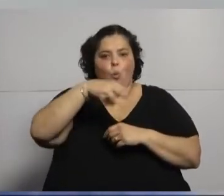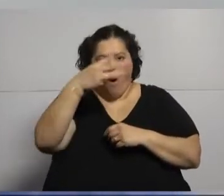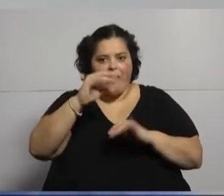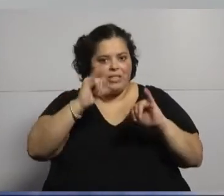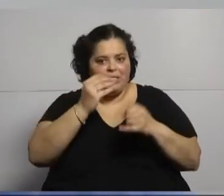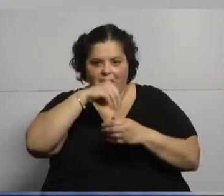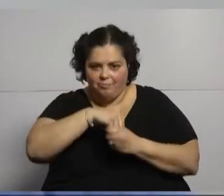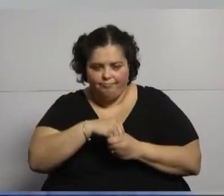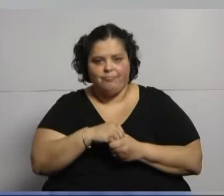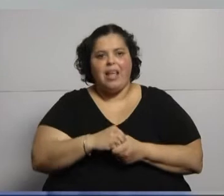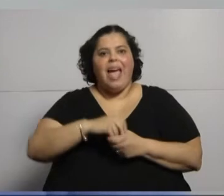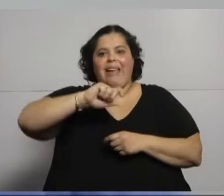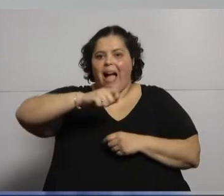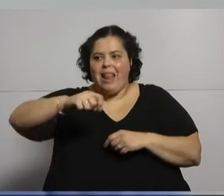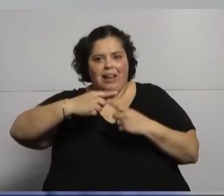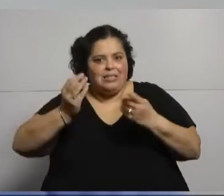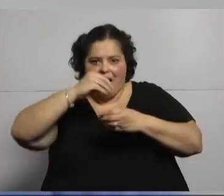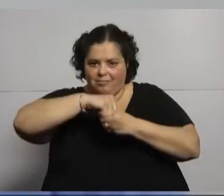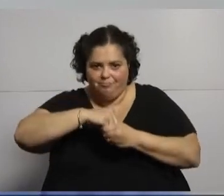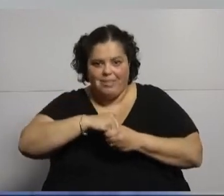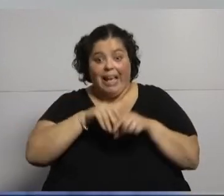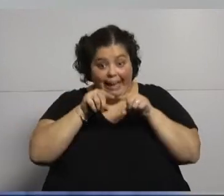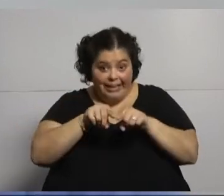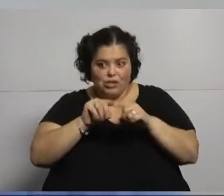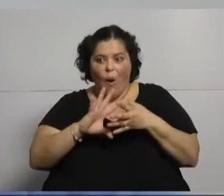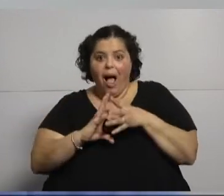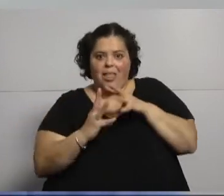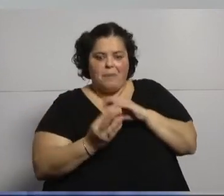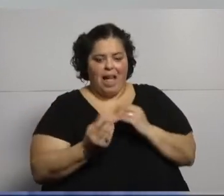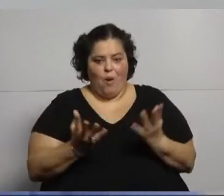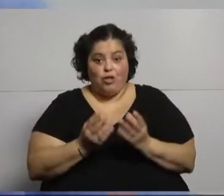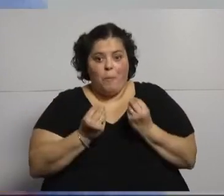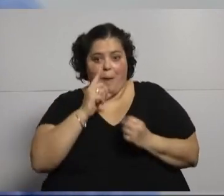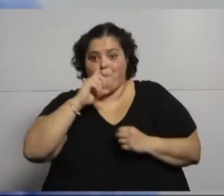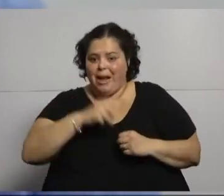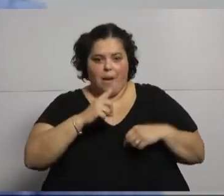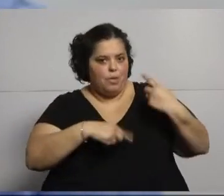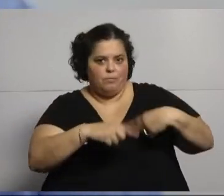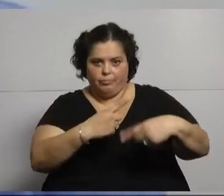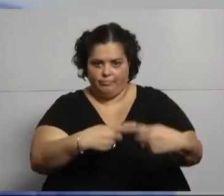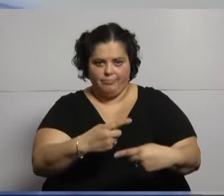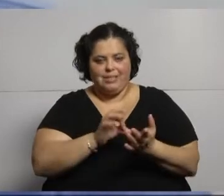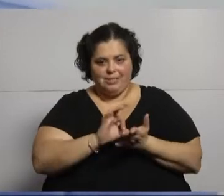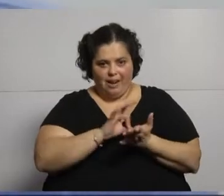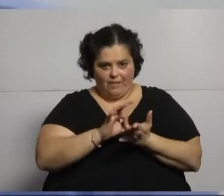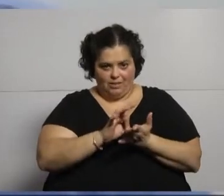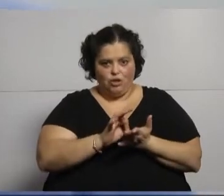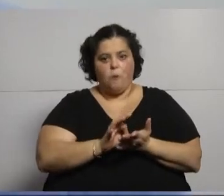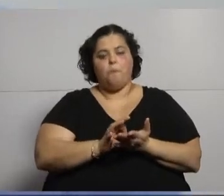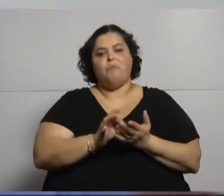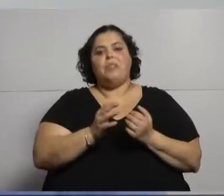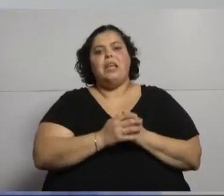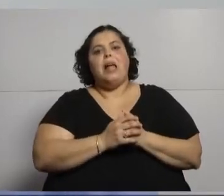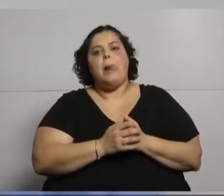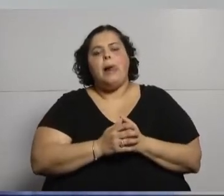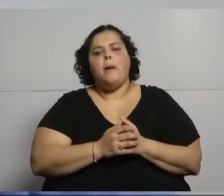teníamos habilitados, para reinventarlos muy rápidamente para darle continuidad a esos servicios. En Bogotá, por ejemplo, tenemos un esquema de atención alrededor de unos superCADES.